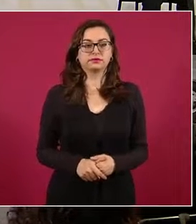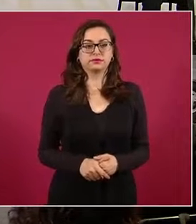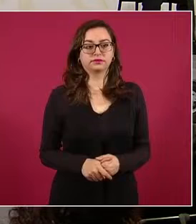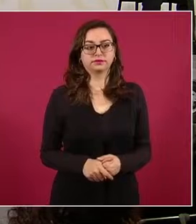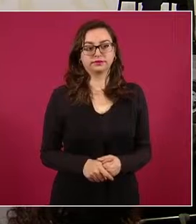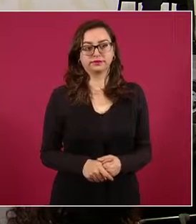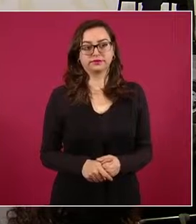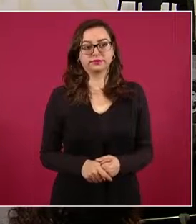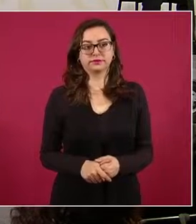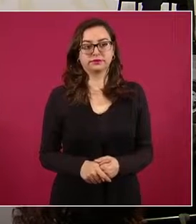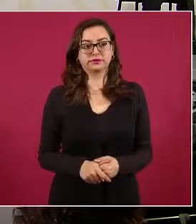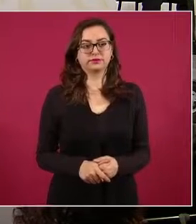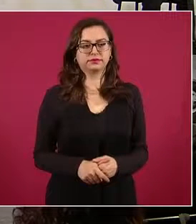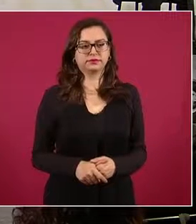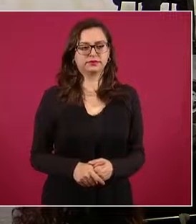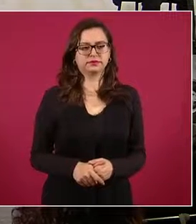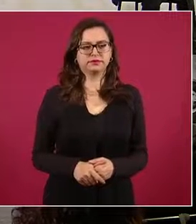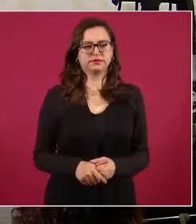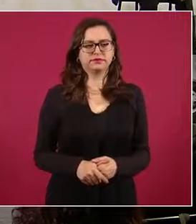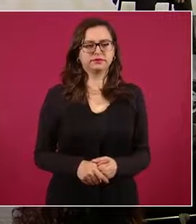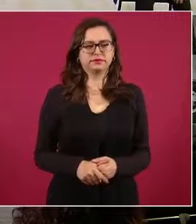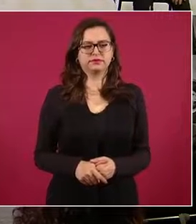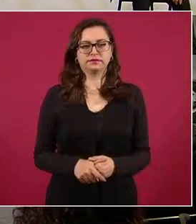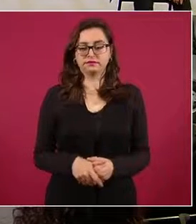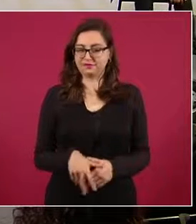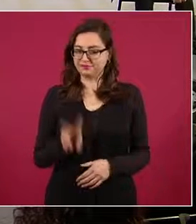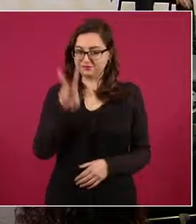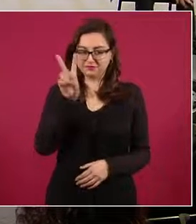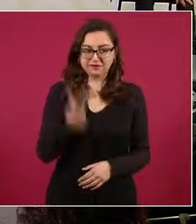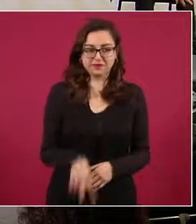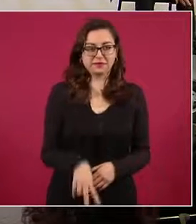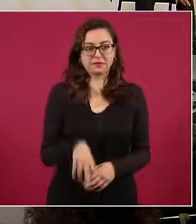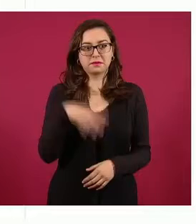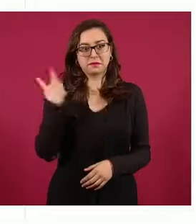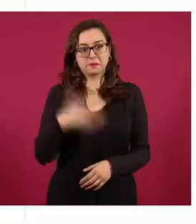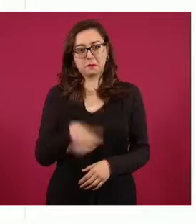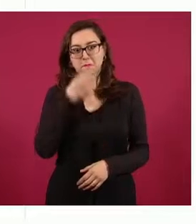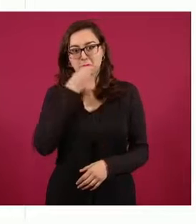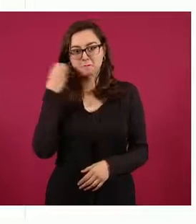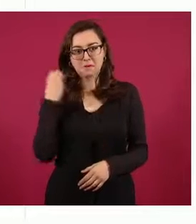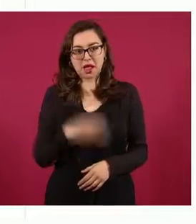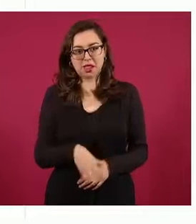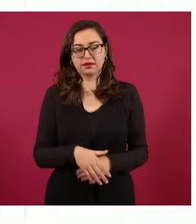Miren esto. Es una joya.